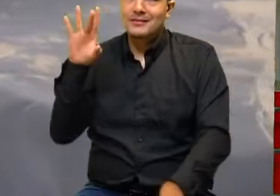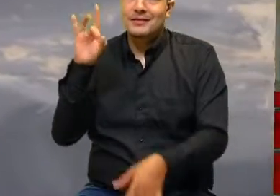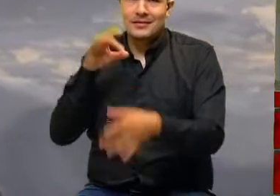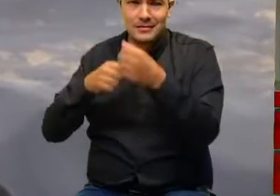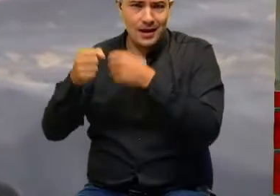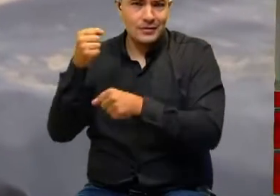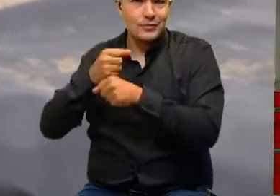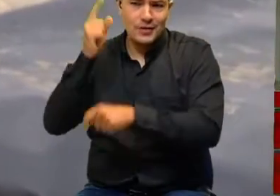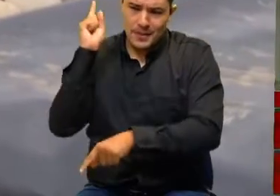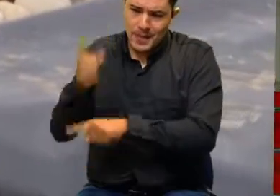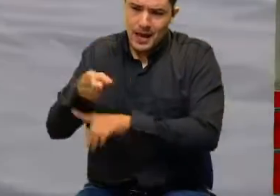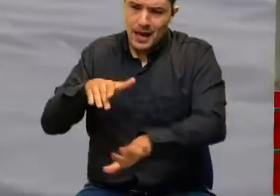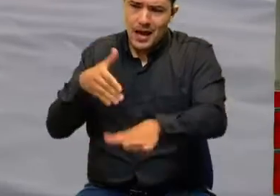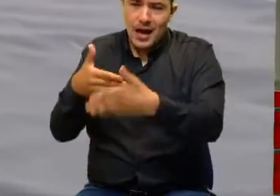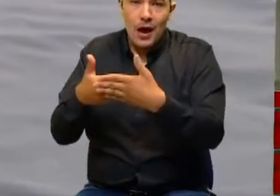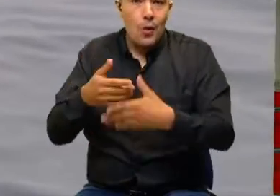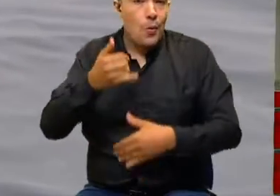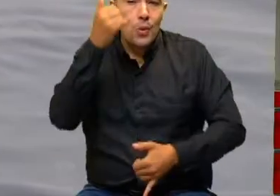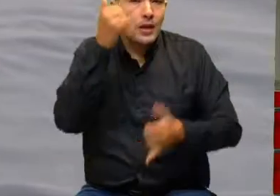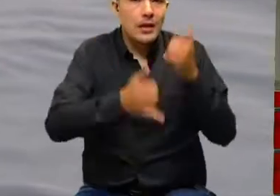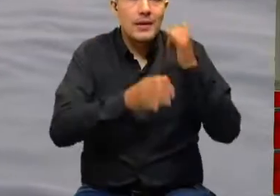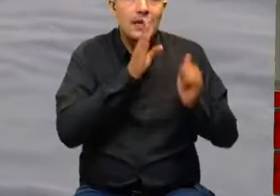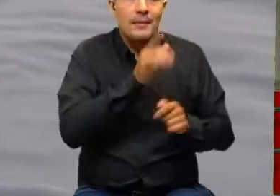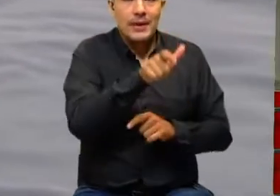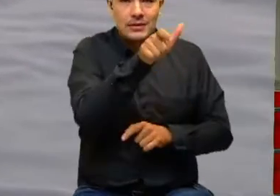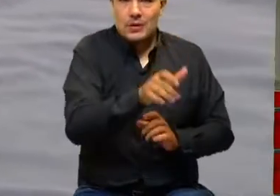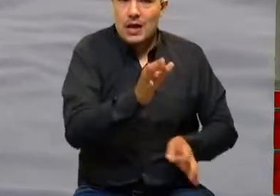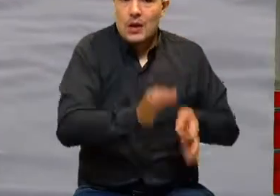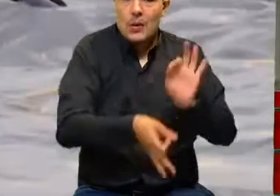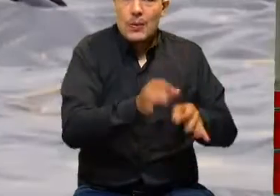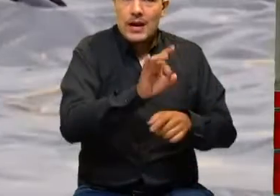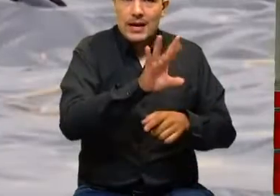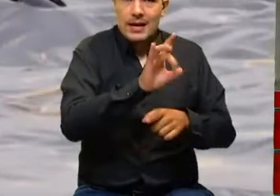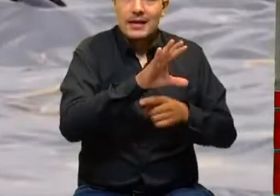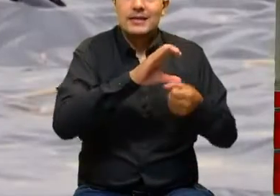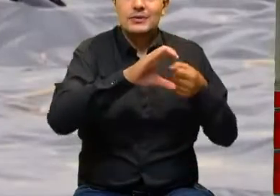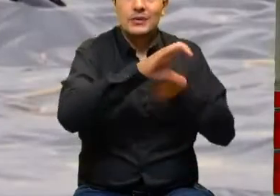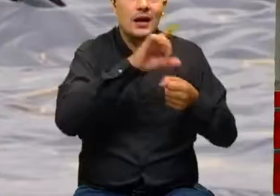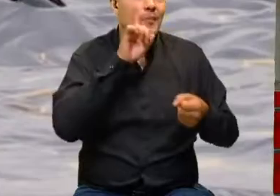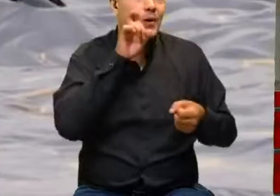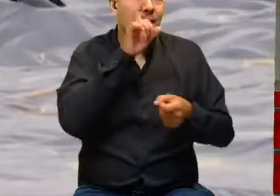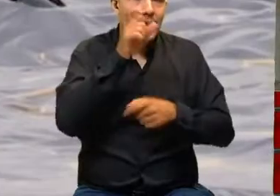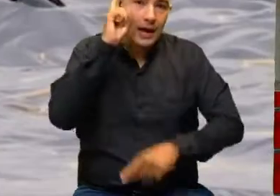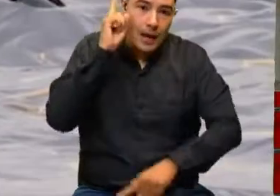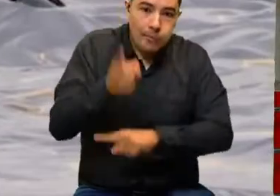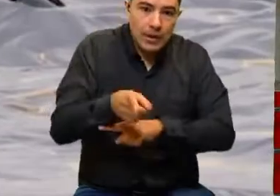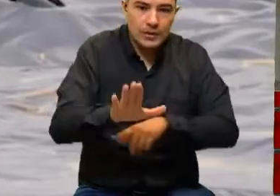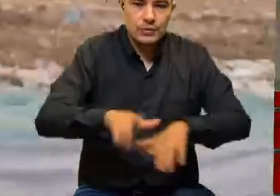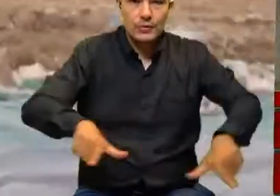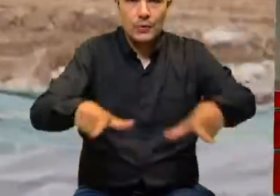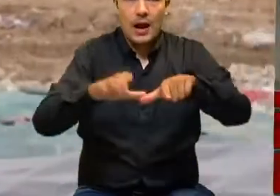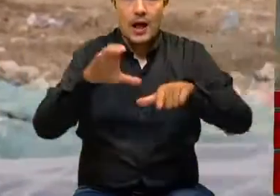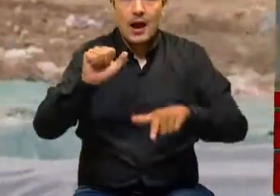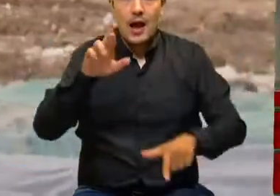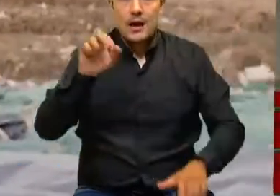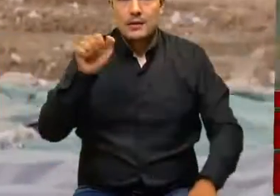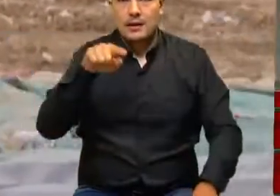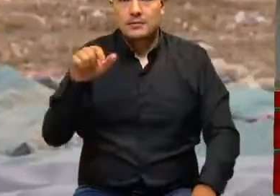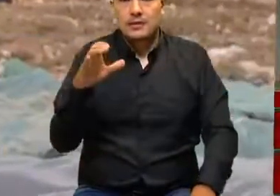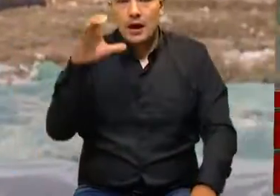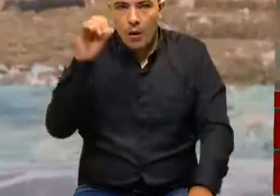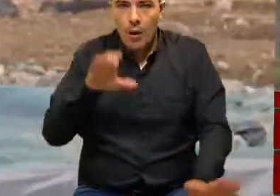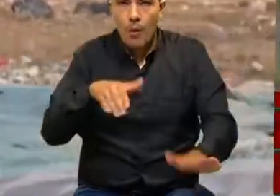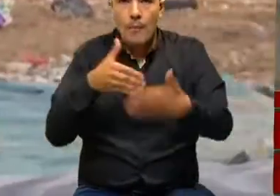años. La última ratificada por el juez 15 de Bucaramanga, quien ordenó el cierre definitivo el 13 de agosto